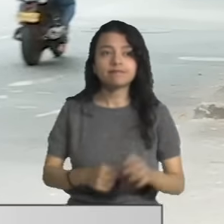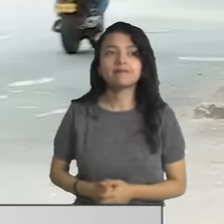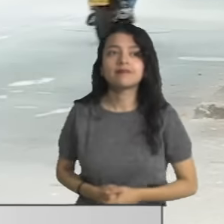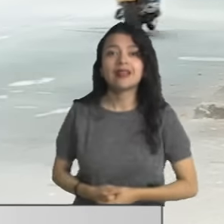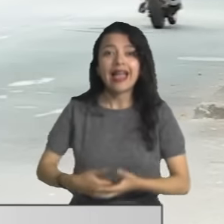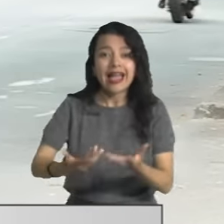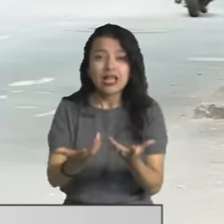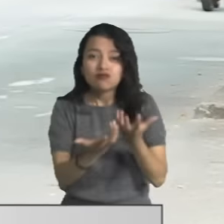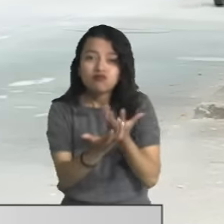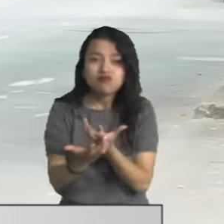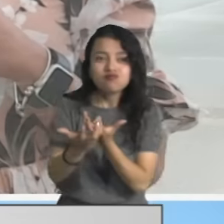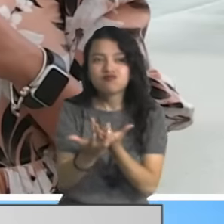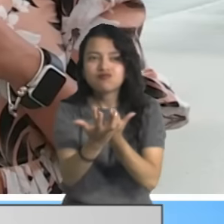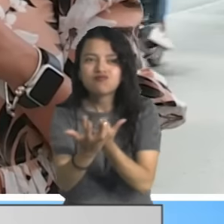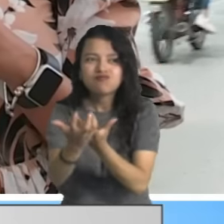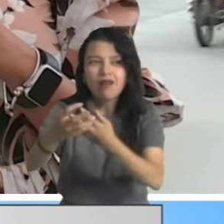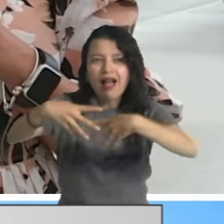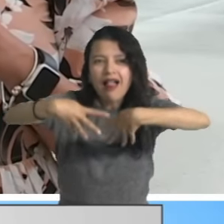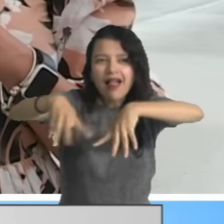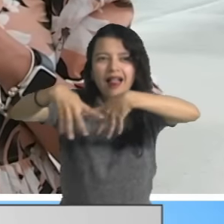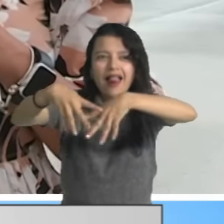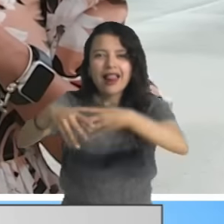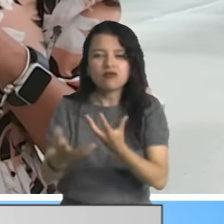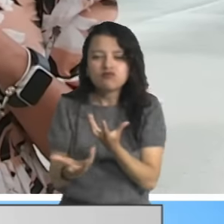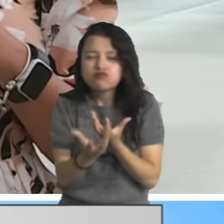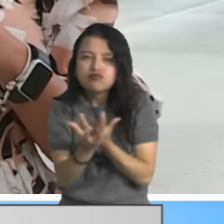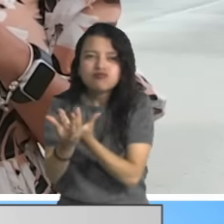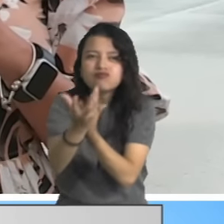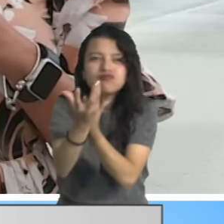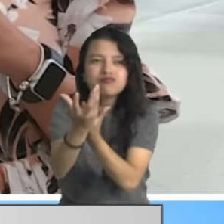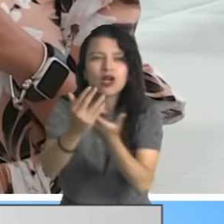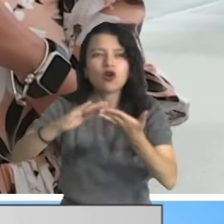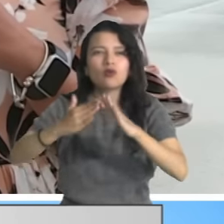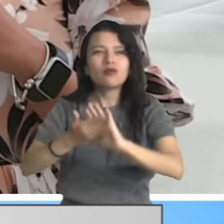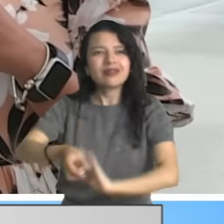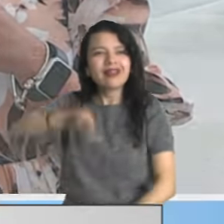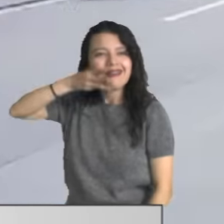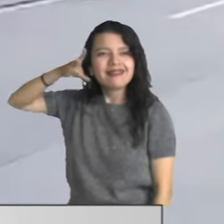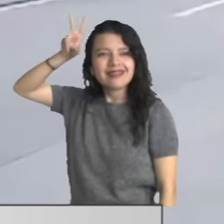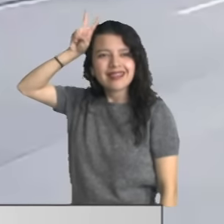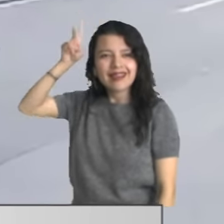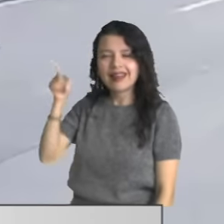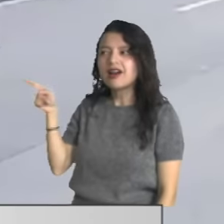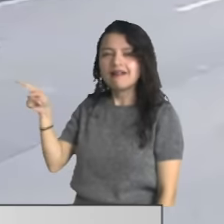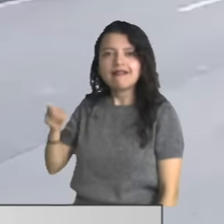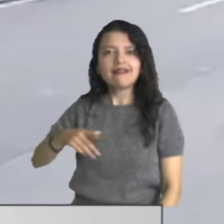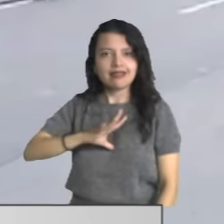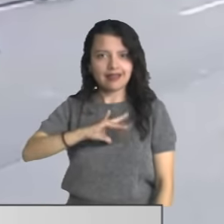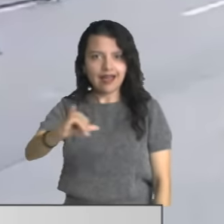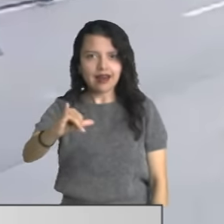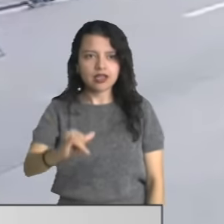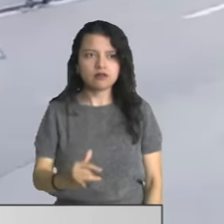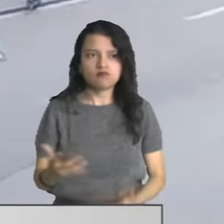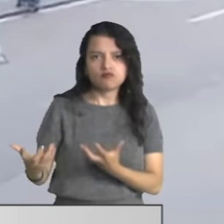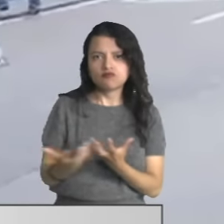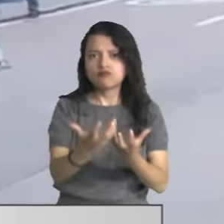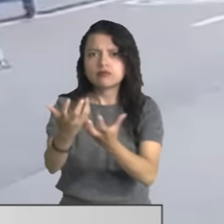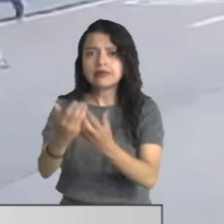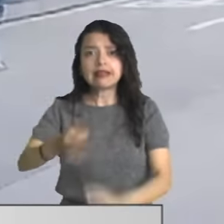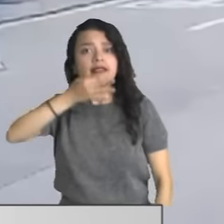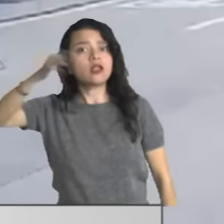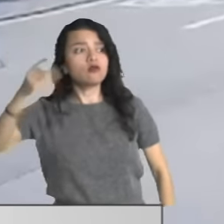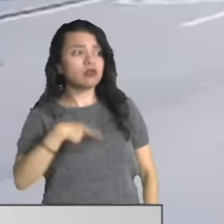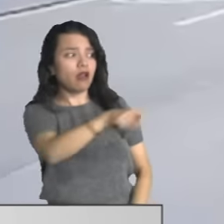minga indígena de Cali a las afueras de la Secretaría de Vivienda Distrital en el norte de la ciudad. Denuncian haber sido desplazados de